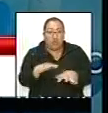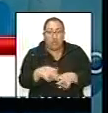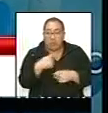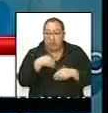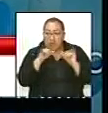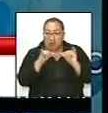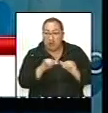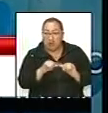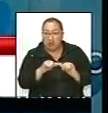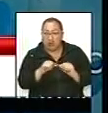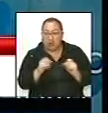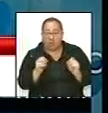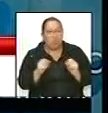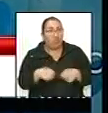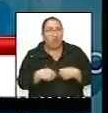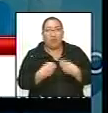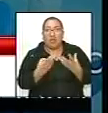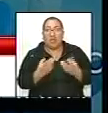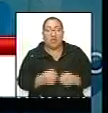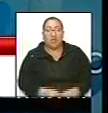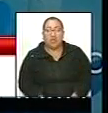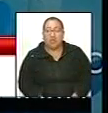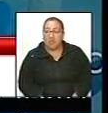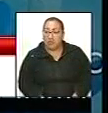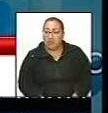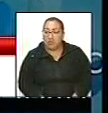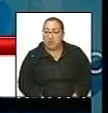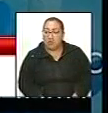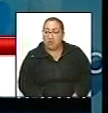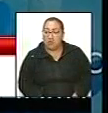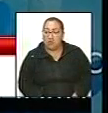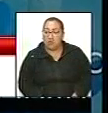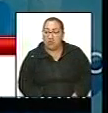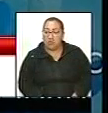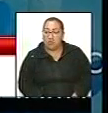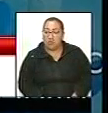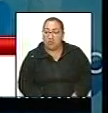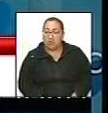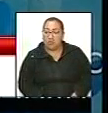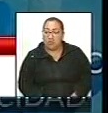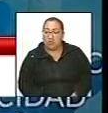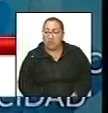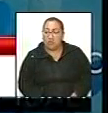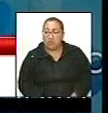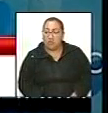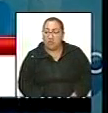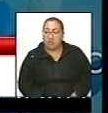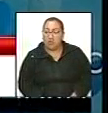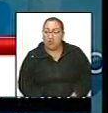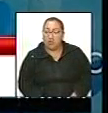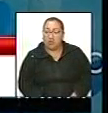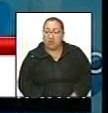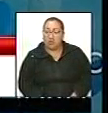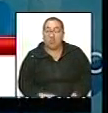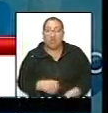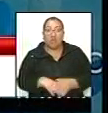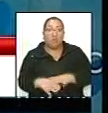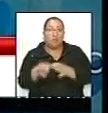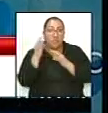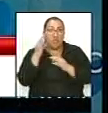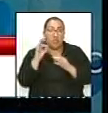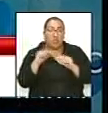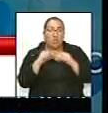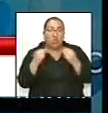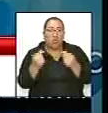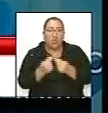quedé muy feliz solo de verlos y estaba de expositora. Cuando en eso veo que un grupo